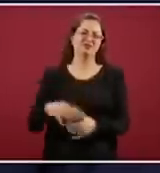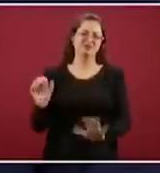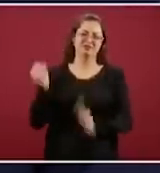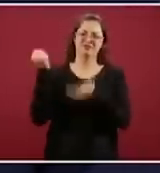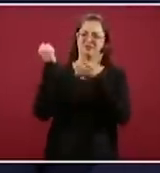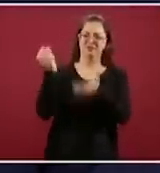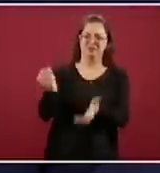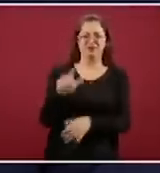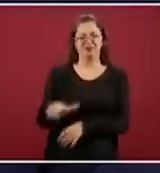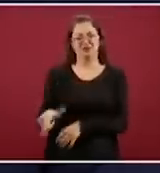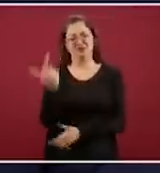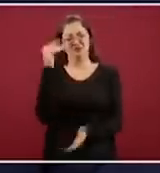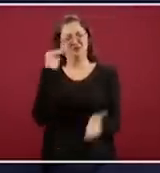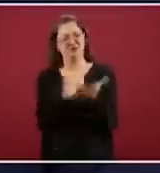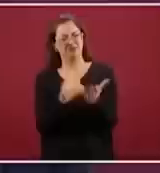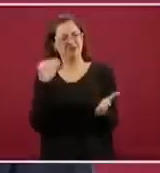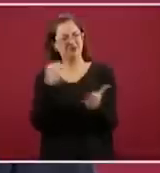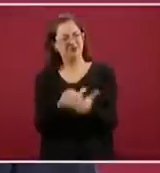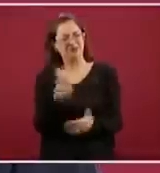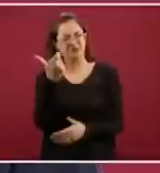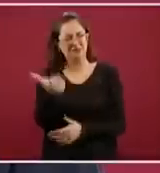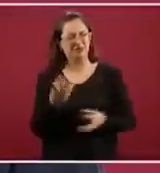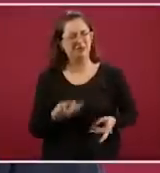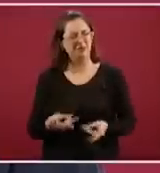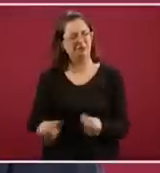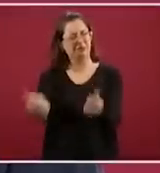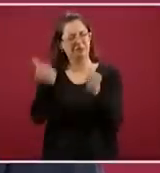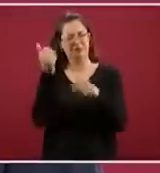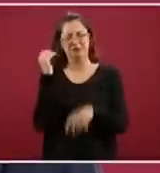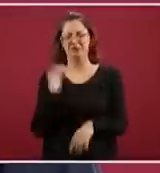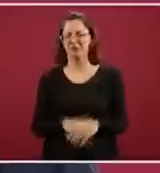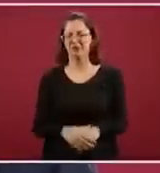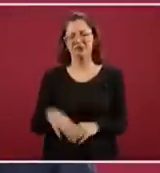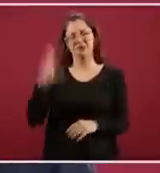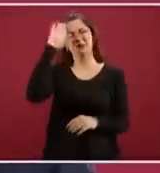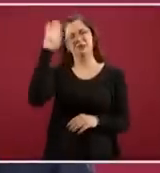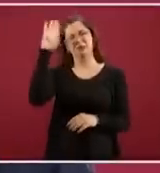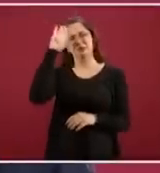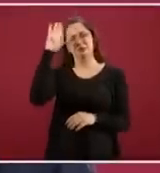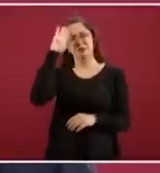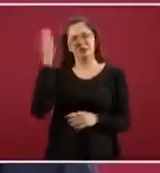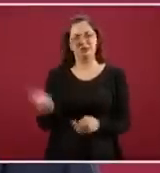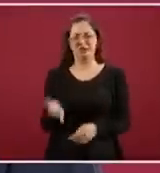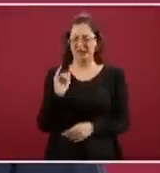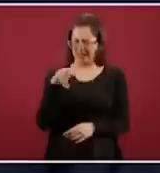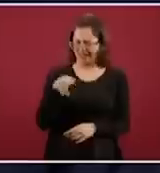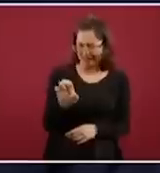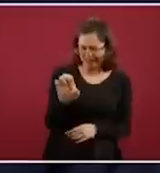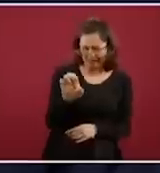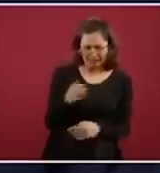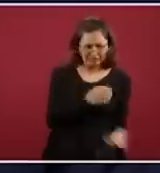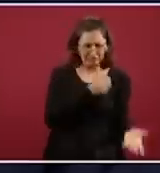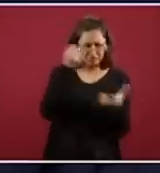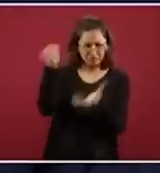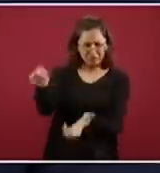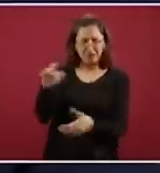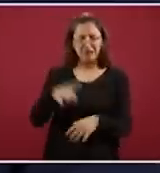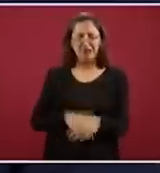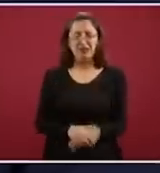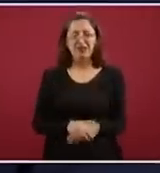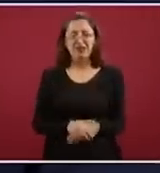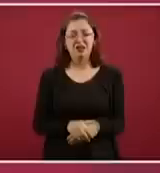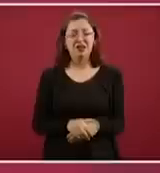de 12,000 millones de pesos para el Instituto Electoral y le hacen